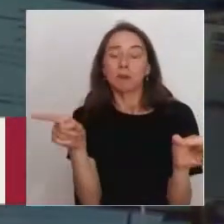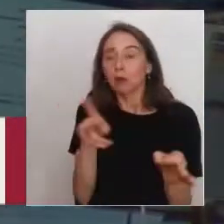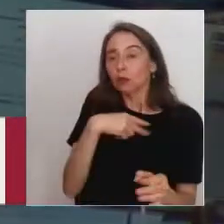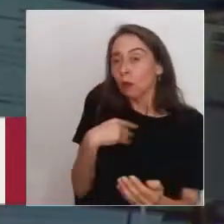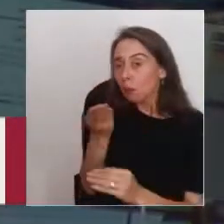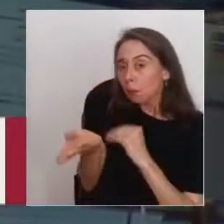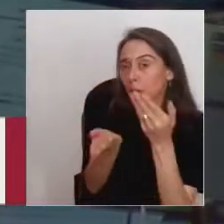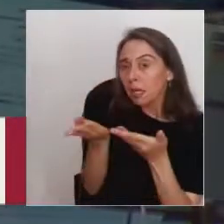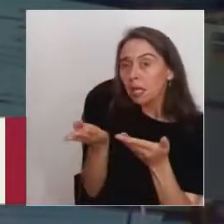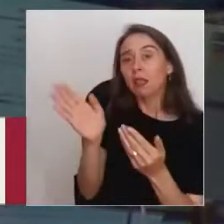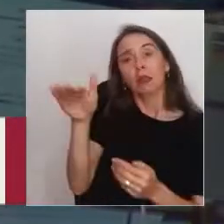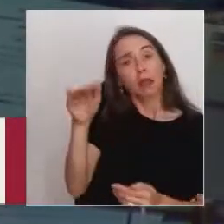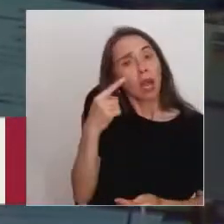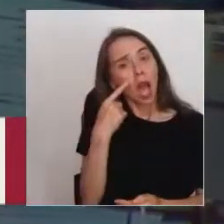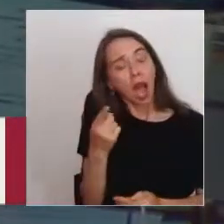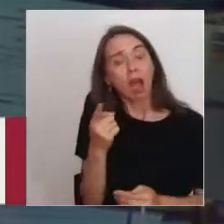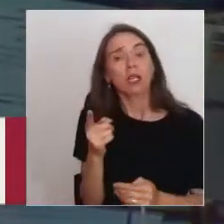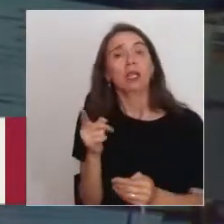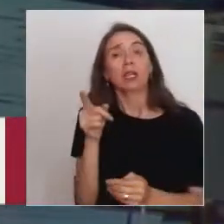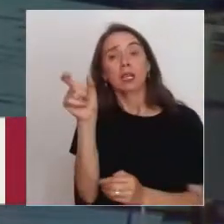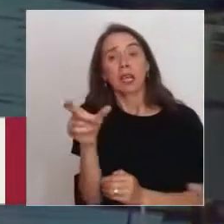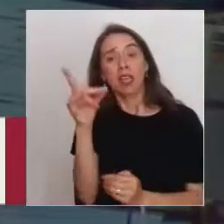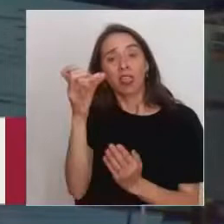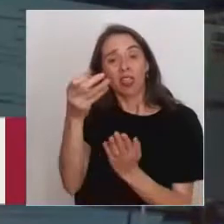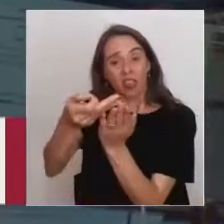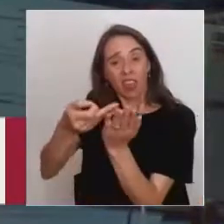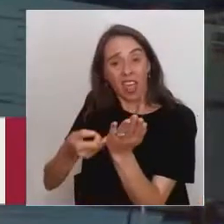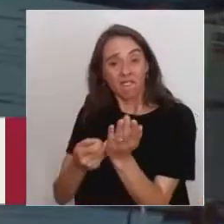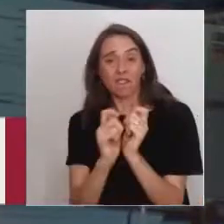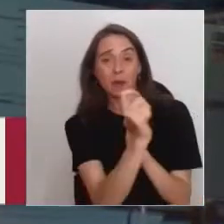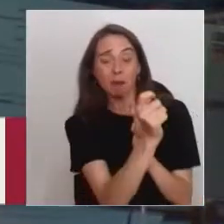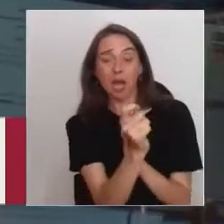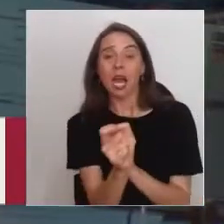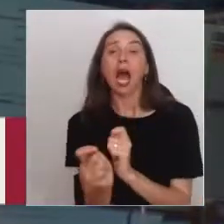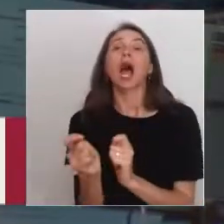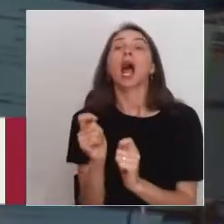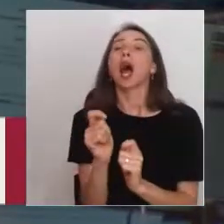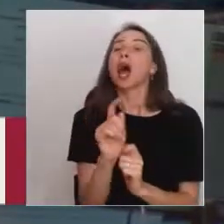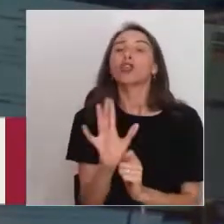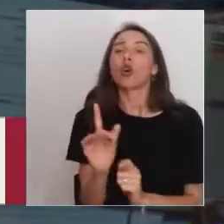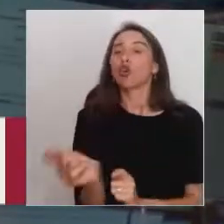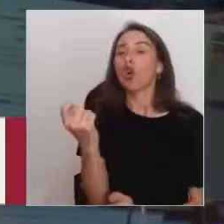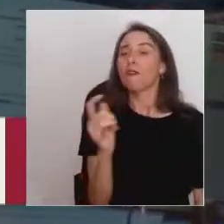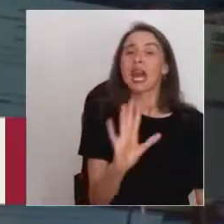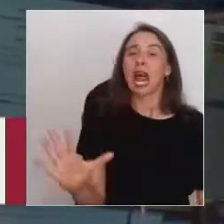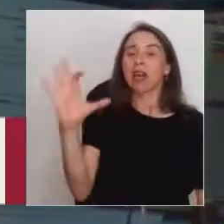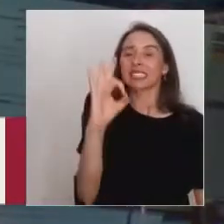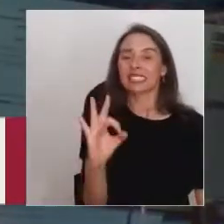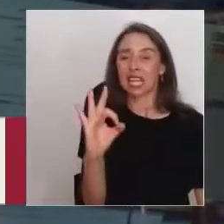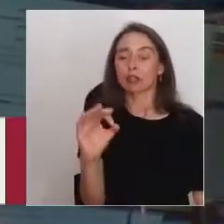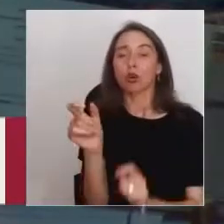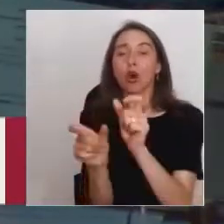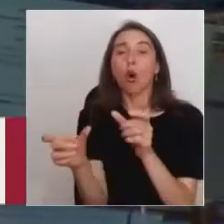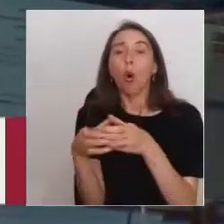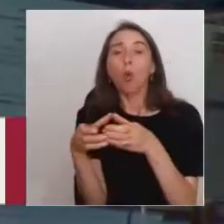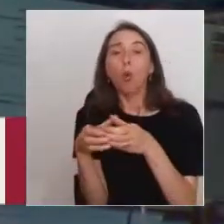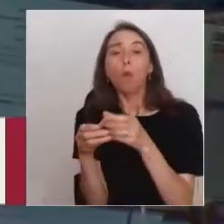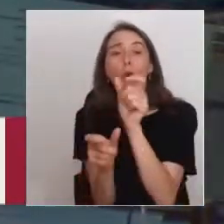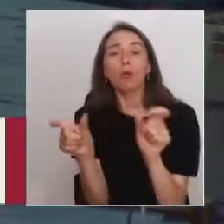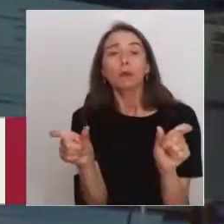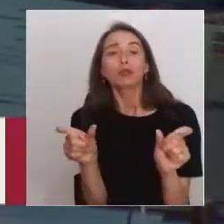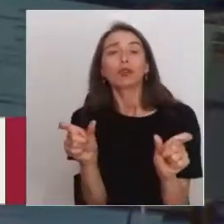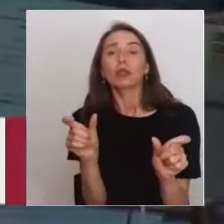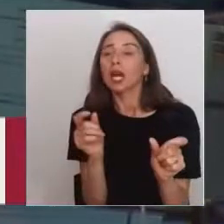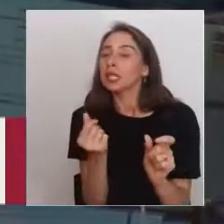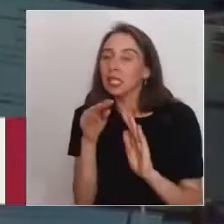una condonación de esta deuda a los quintiles más bajos en el país eso lo